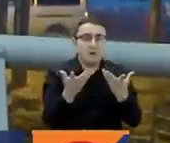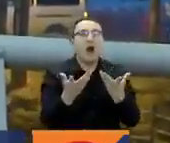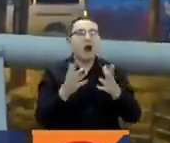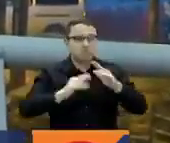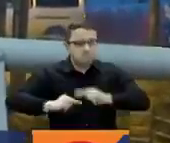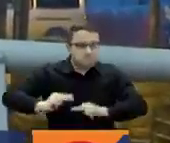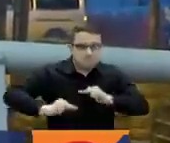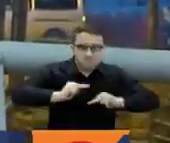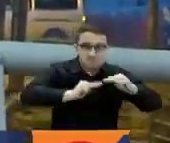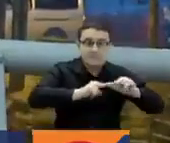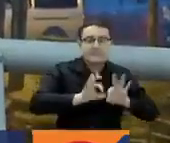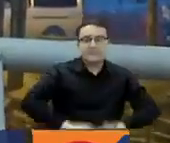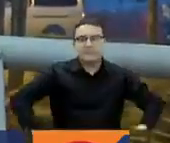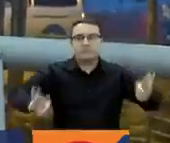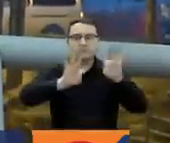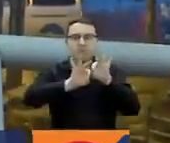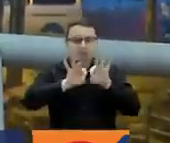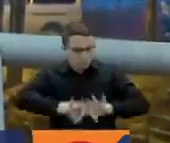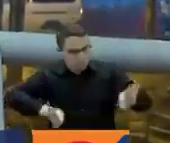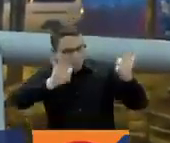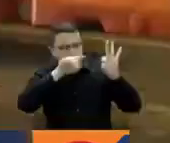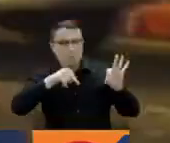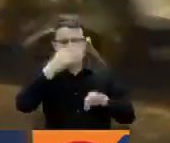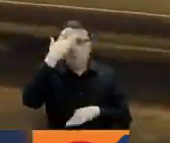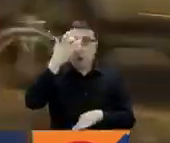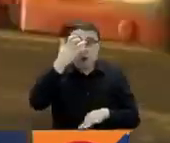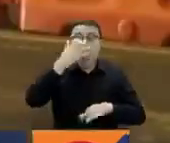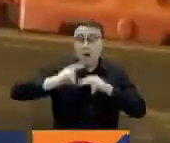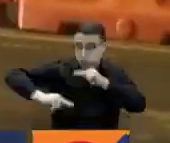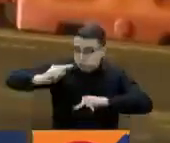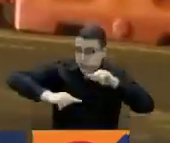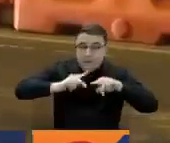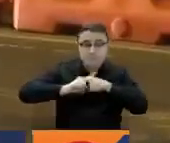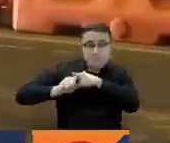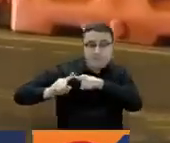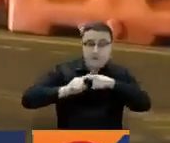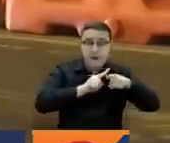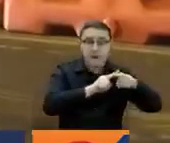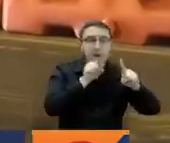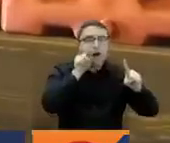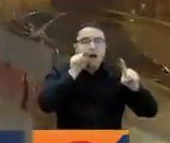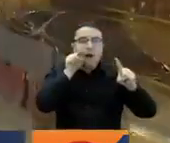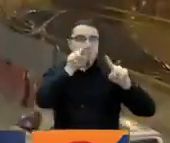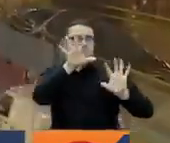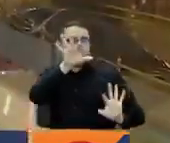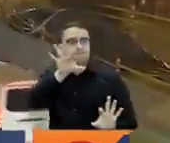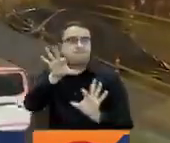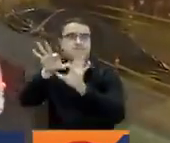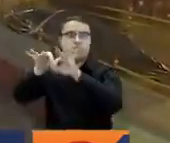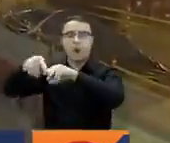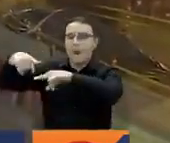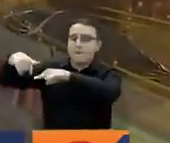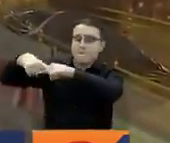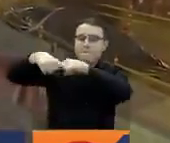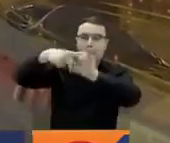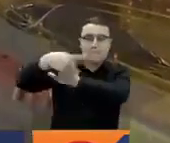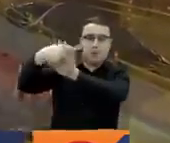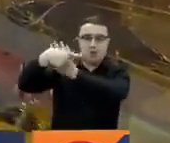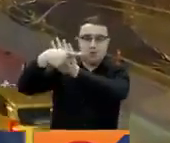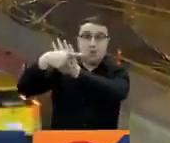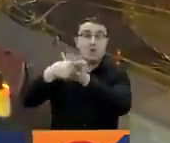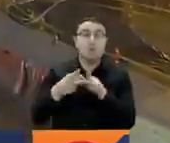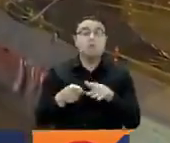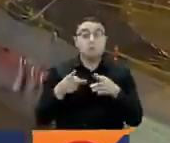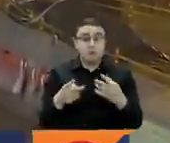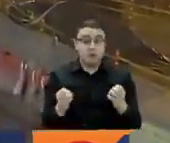Porque las obras de Transmilenio van a ser esenciales para la conexión del metro de Bogotá. Dentro del trabajo planificado está la tala de